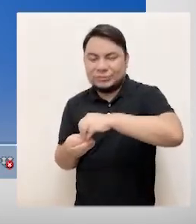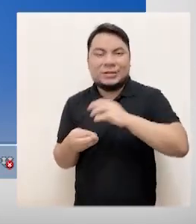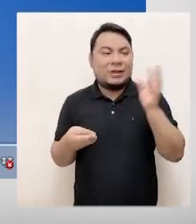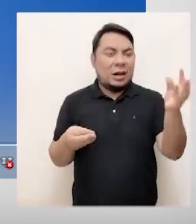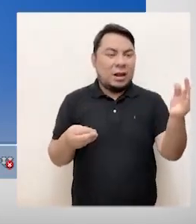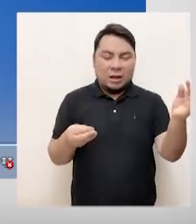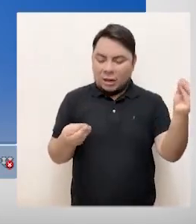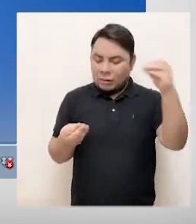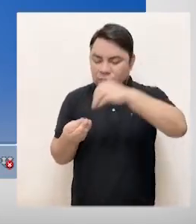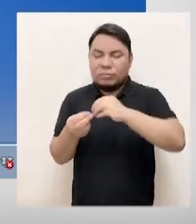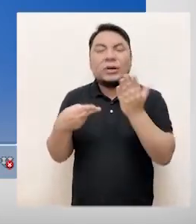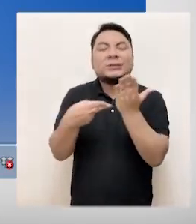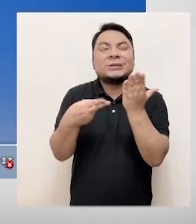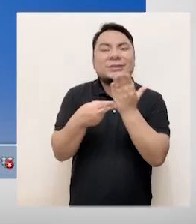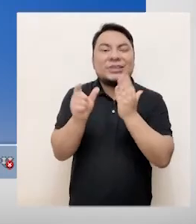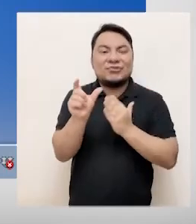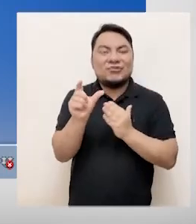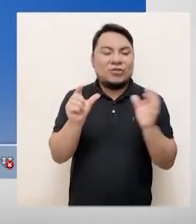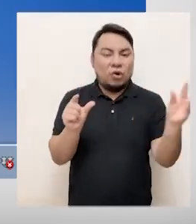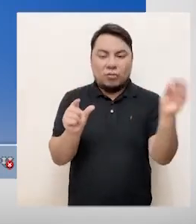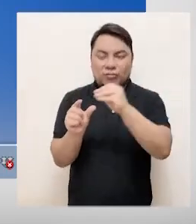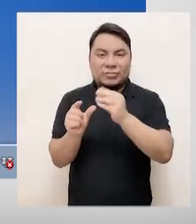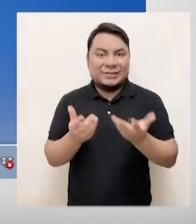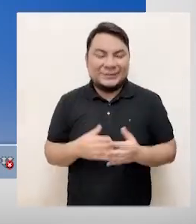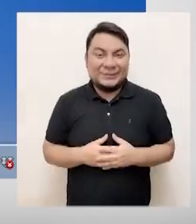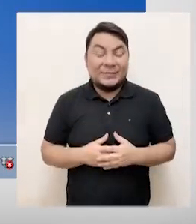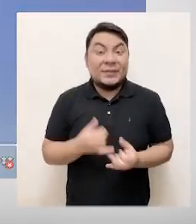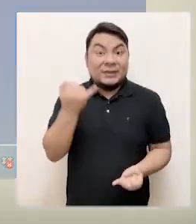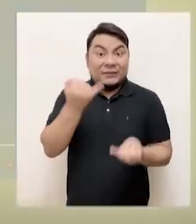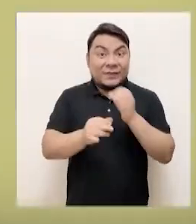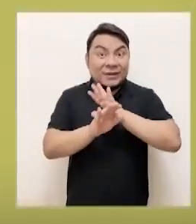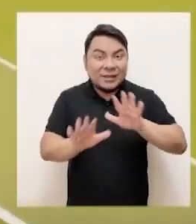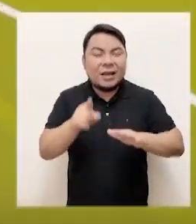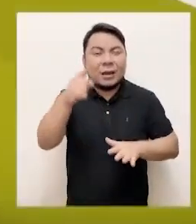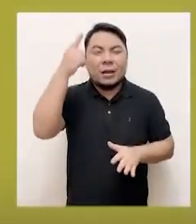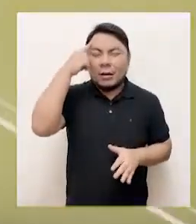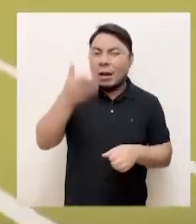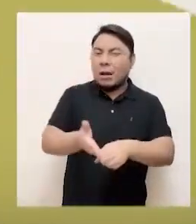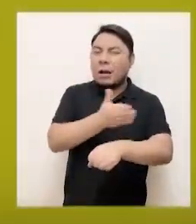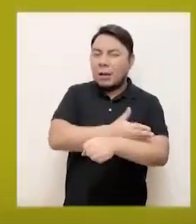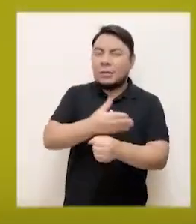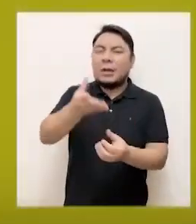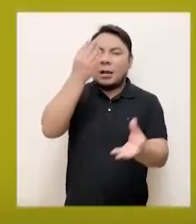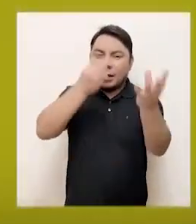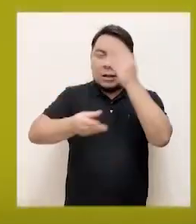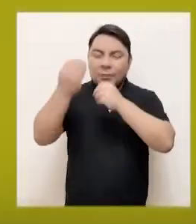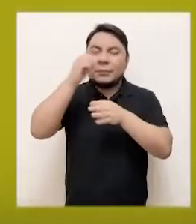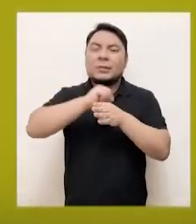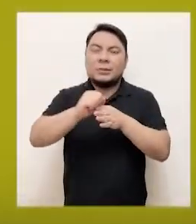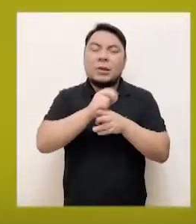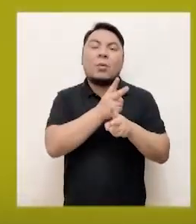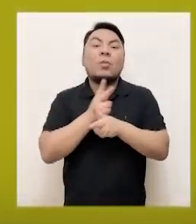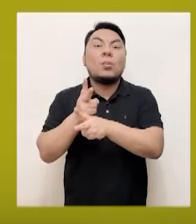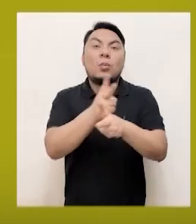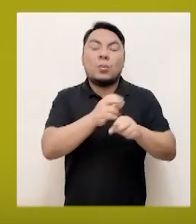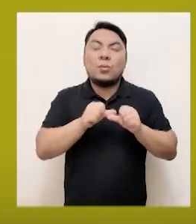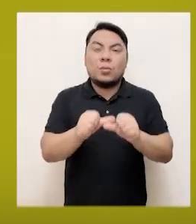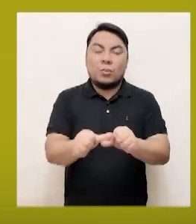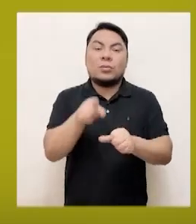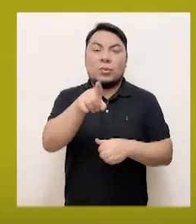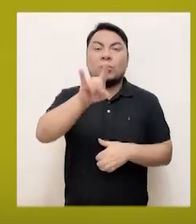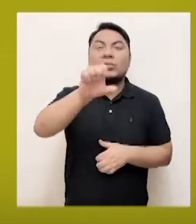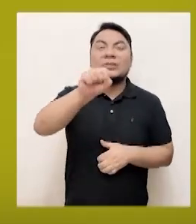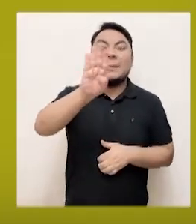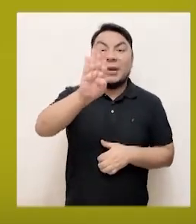el archivo se habrá guardado. Pero antes de finalizar este tutorial, tome en cuenta estos tips, que le ayudará a cuidar